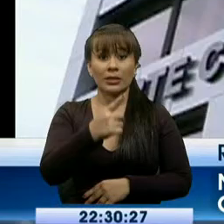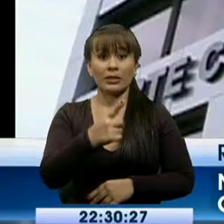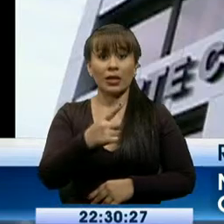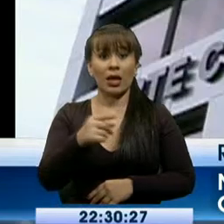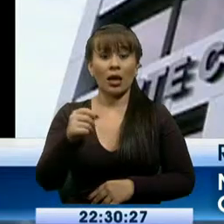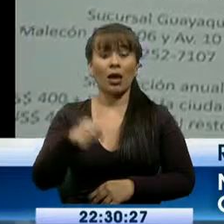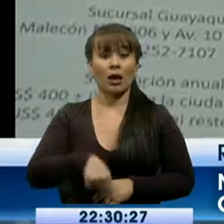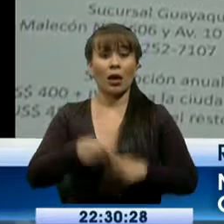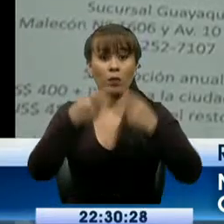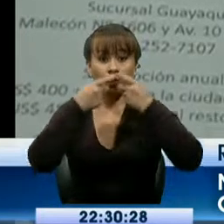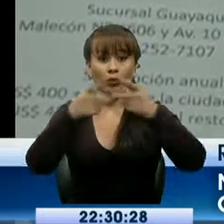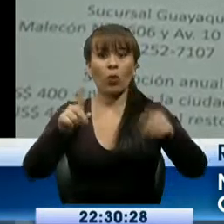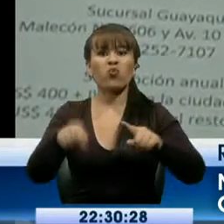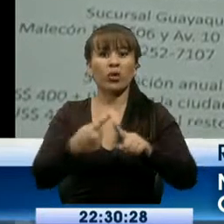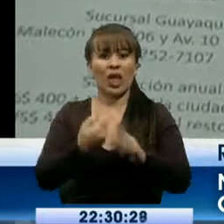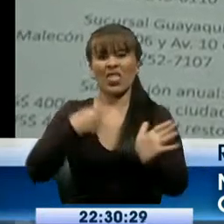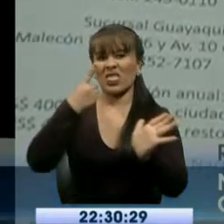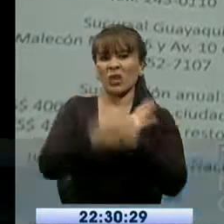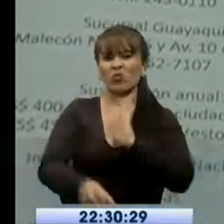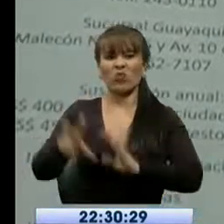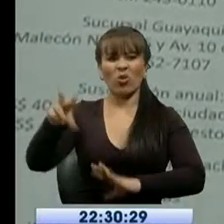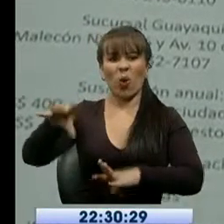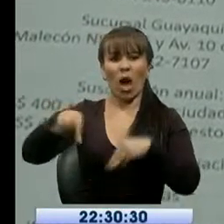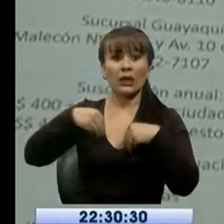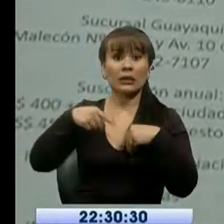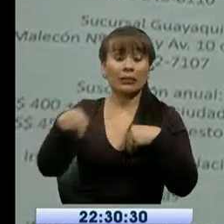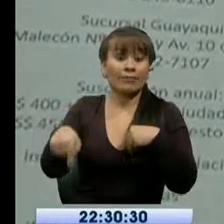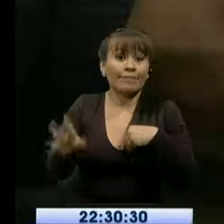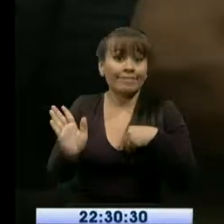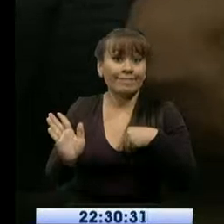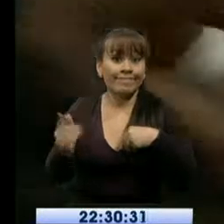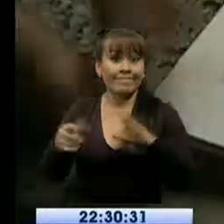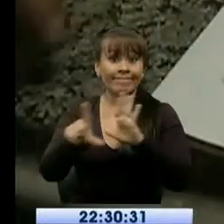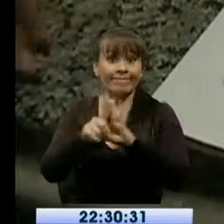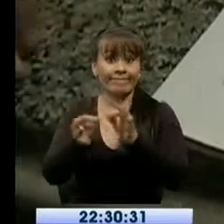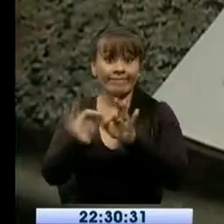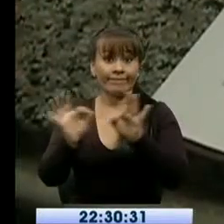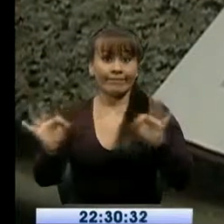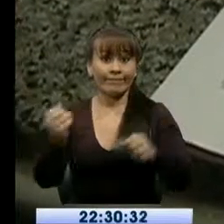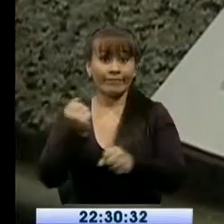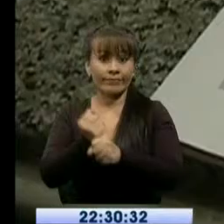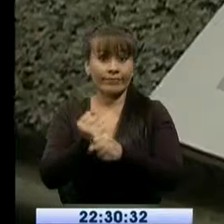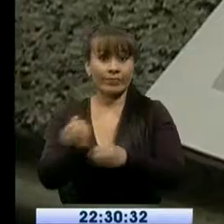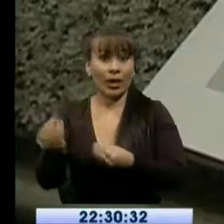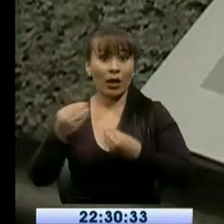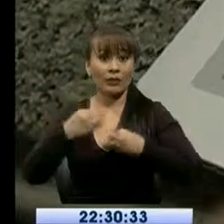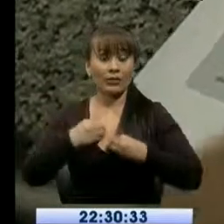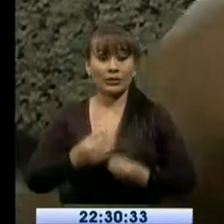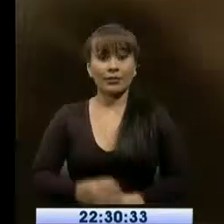que presentarán demandas de inconstitucionalidad de la reforma laboral. Informo Javier Gallo.